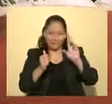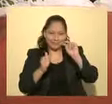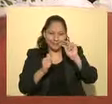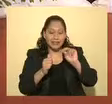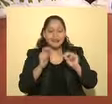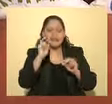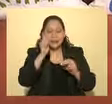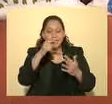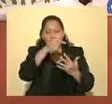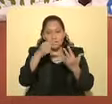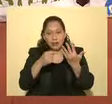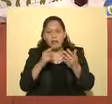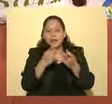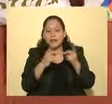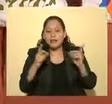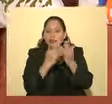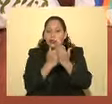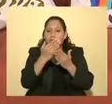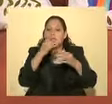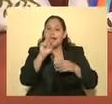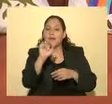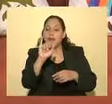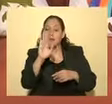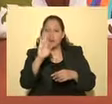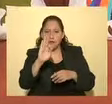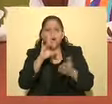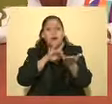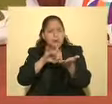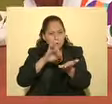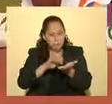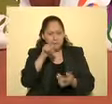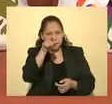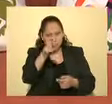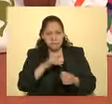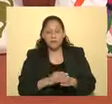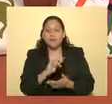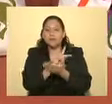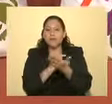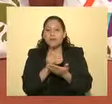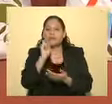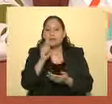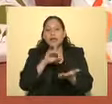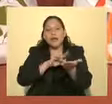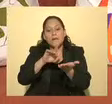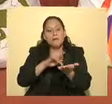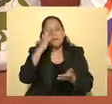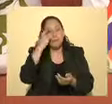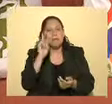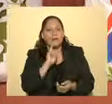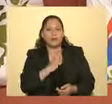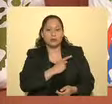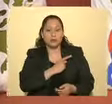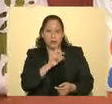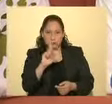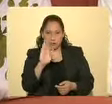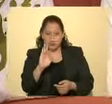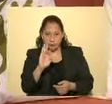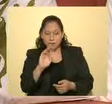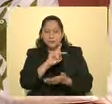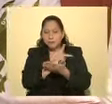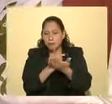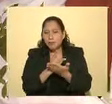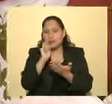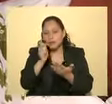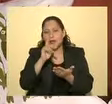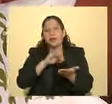El Sistema para el Desarrollo Integral de la Familia te apoya. Y este programa se llama Apoyo a Madres Solas del DF. Es un programa en el